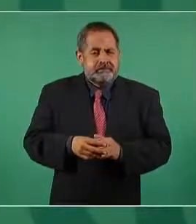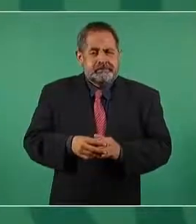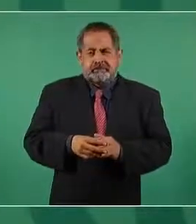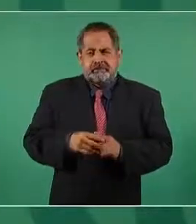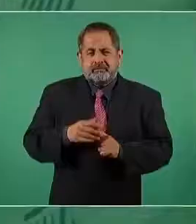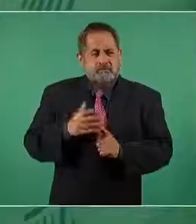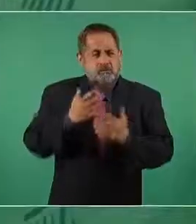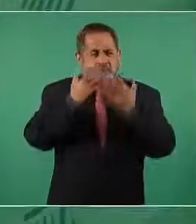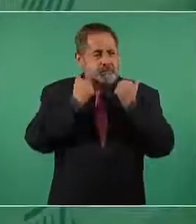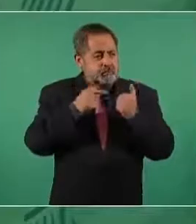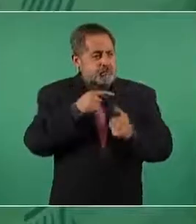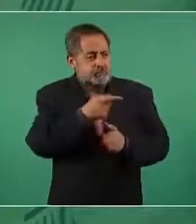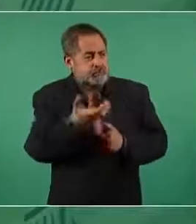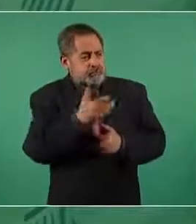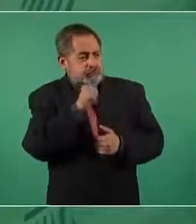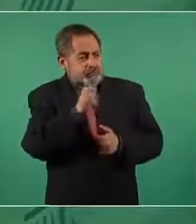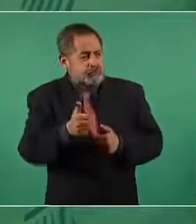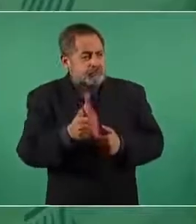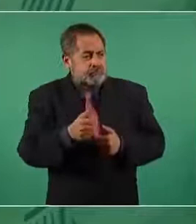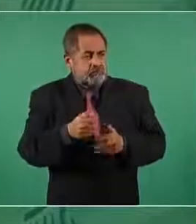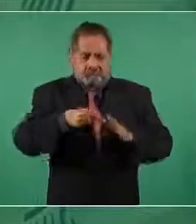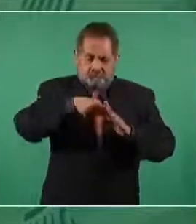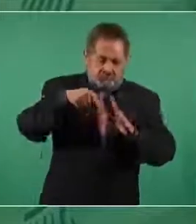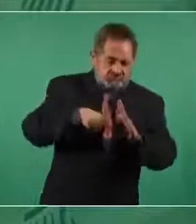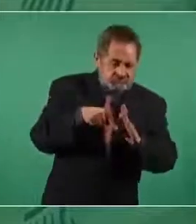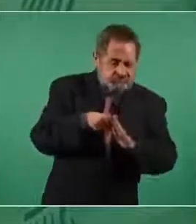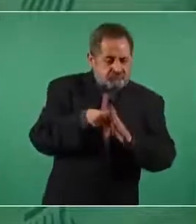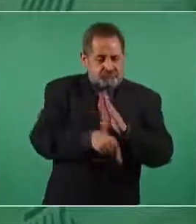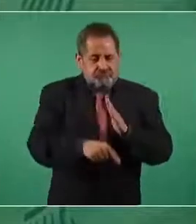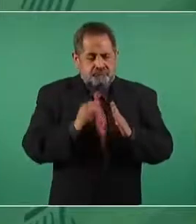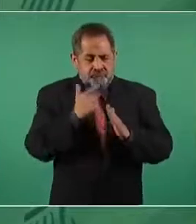ningún trabajo, no hay ninguna inversión.